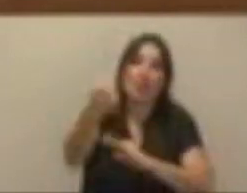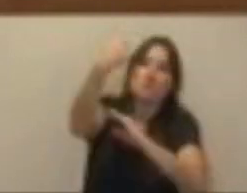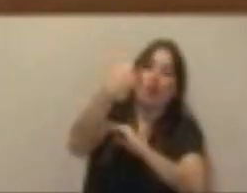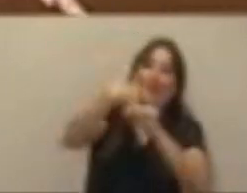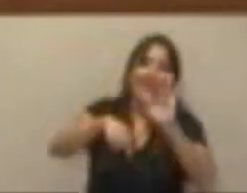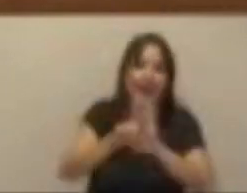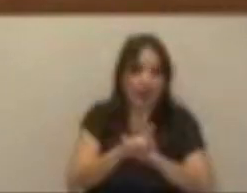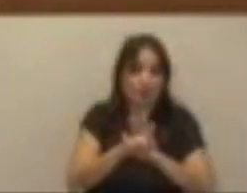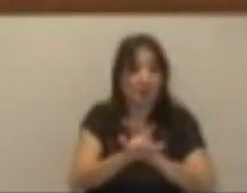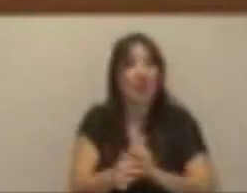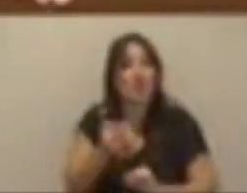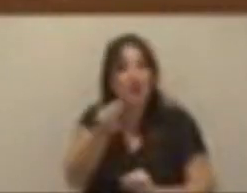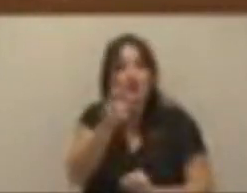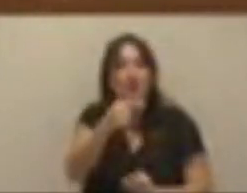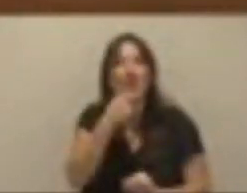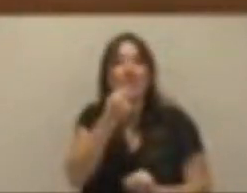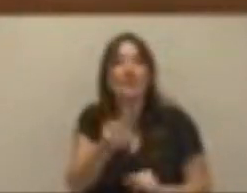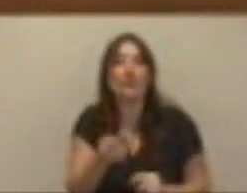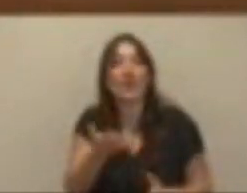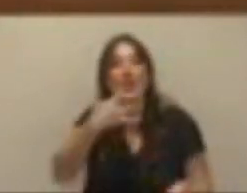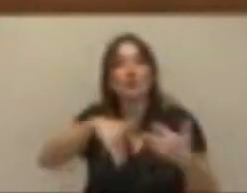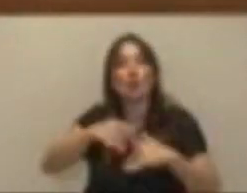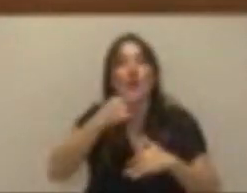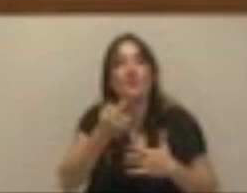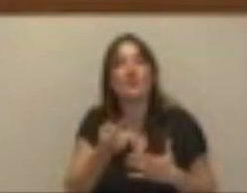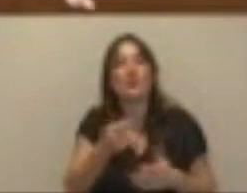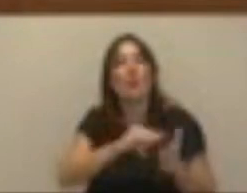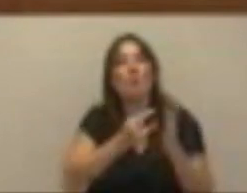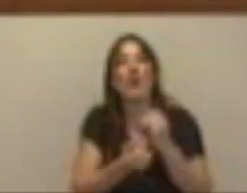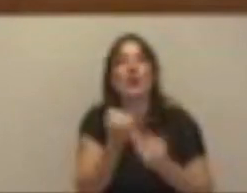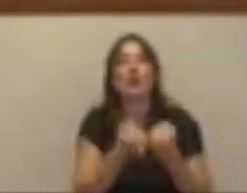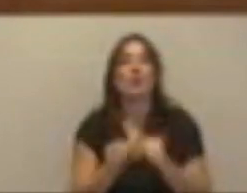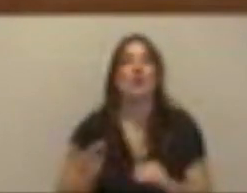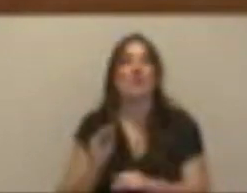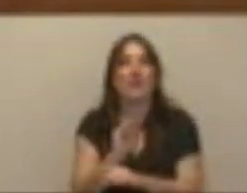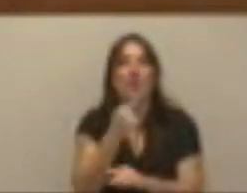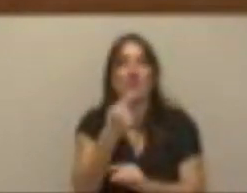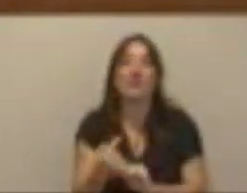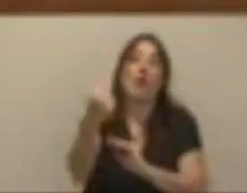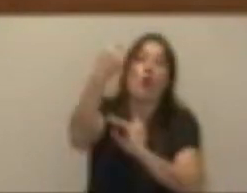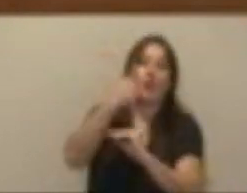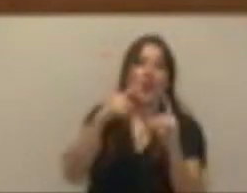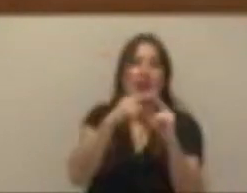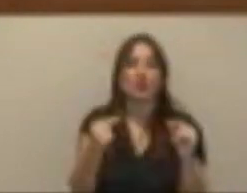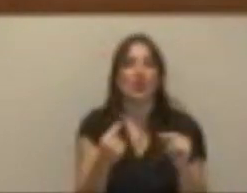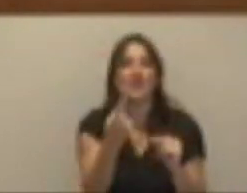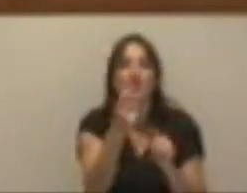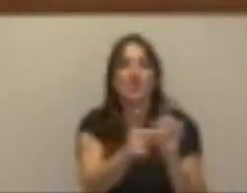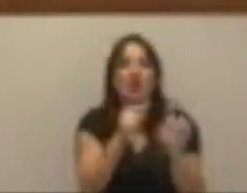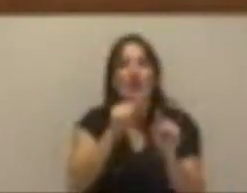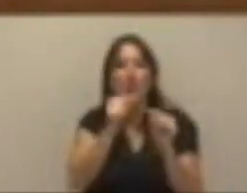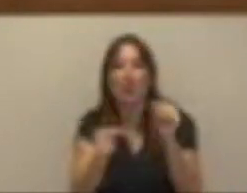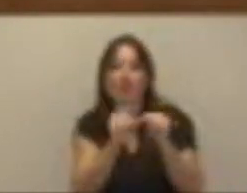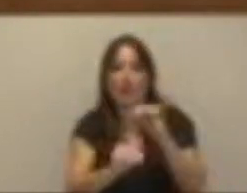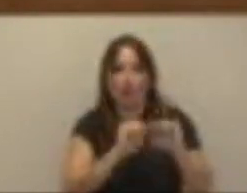Y no solamente eso, sino también amparándose en que había un PEF, un plan económico y financiero, que obligaba a que Asturias cumpliera unos determinados objetivos de déficit,